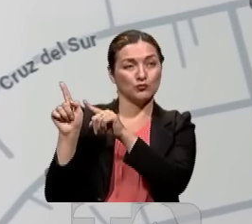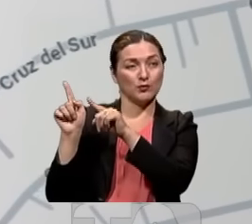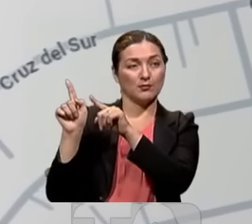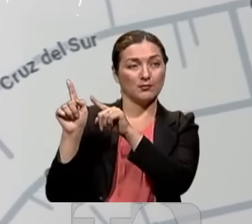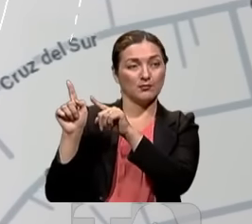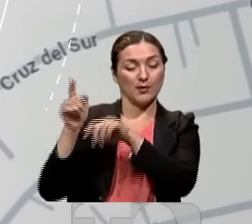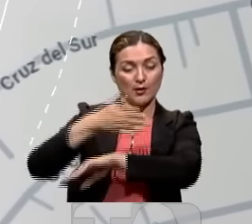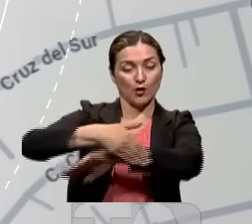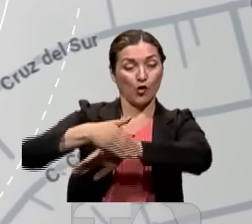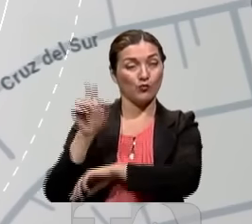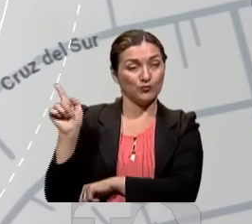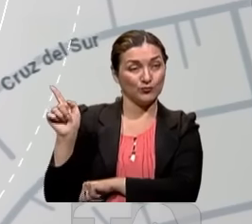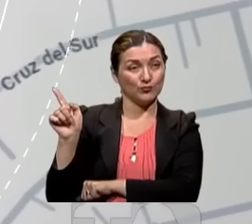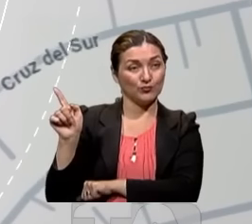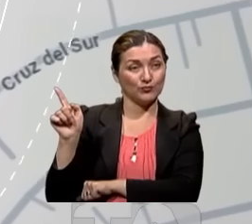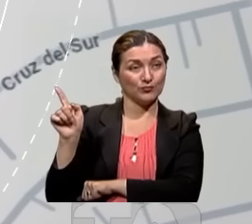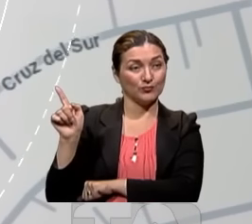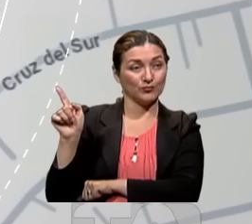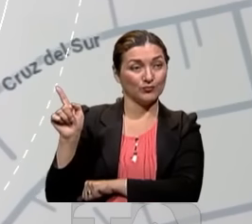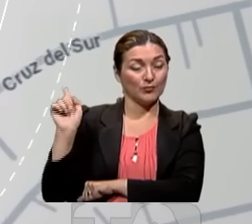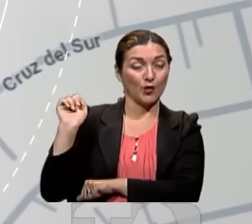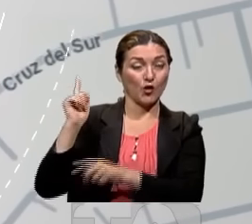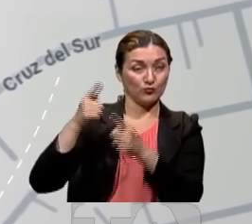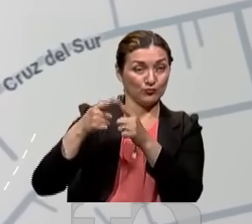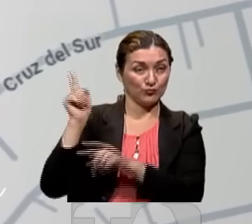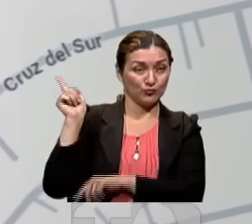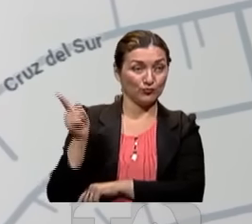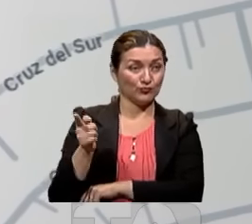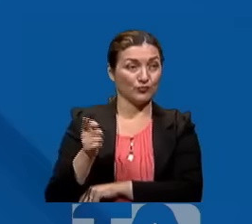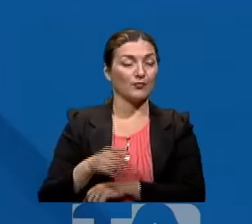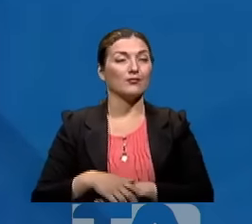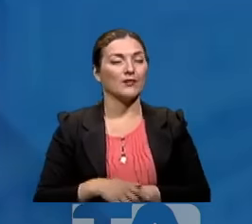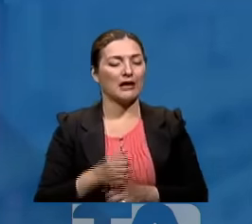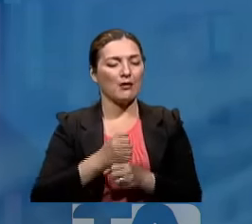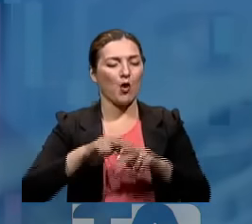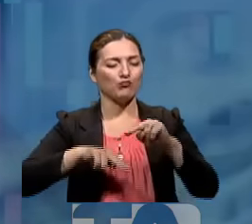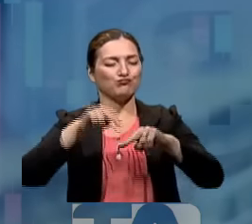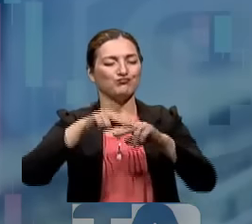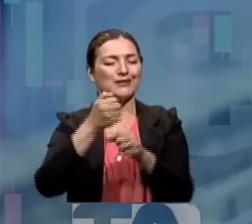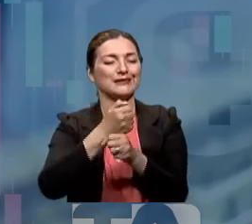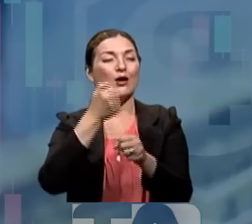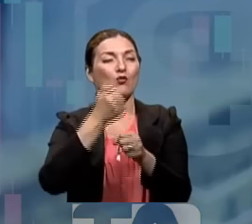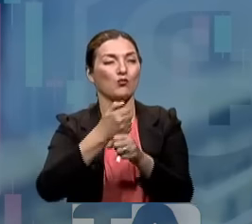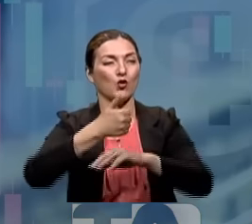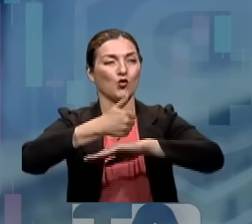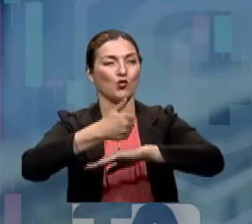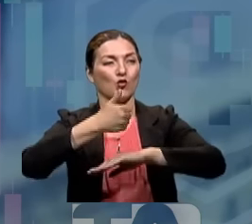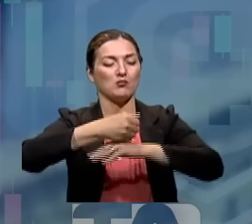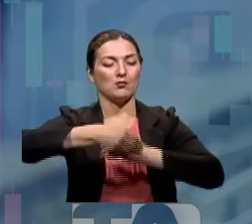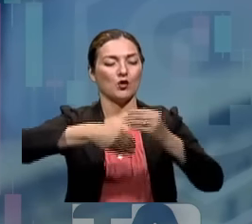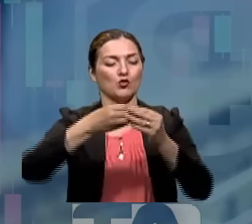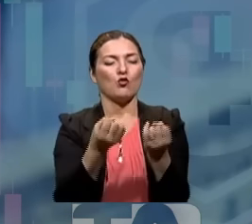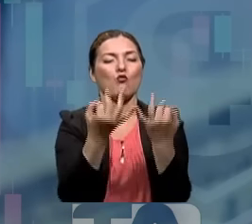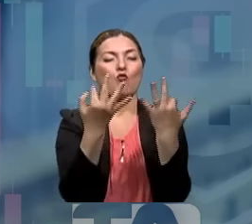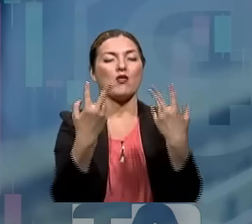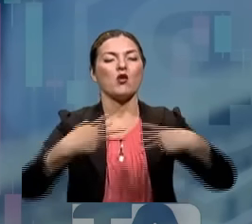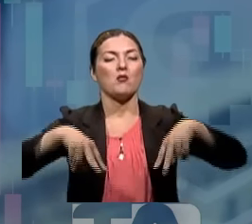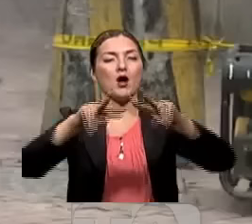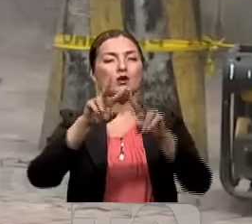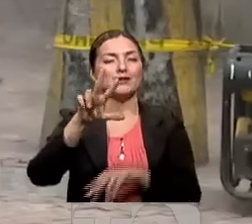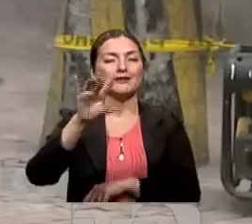calle Charles Darwin, desde la Ismael Solís hasta la Alfredo Gangotena. Para todos estos trabajos, las autoridades invierten más de